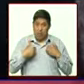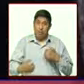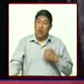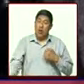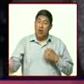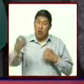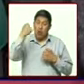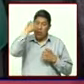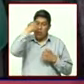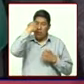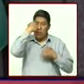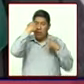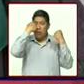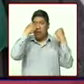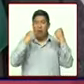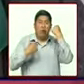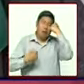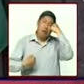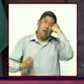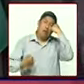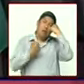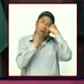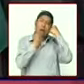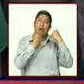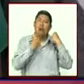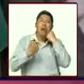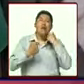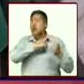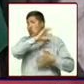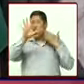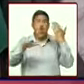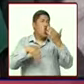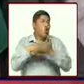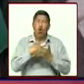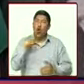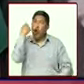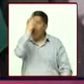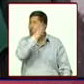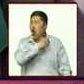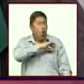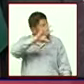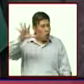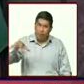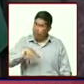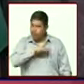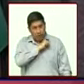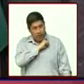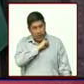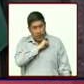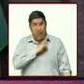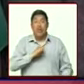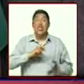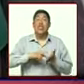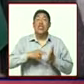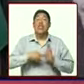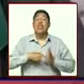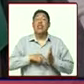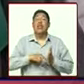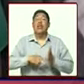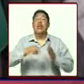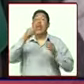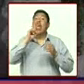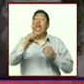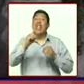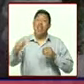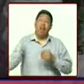y lesiones en todo el rostro, lo cual es evidencia de que a la víctima la han